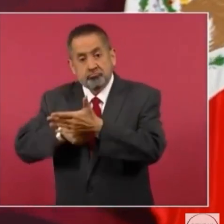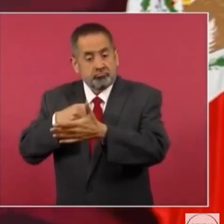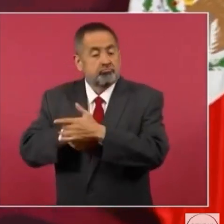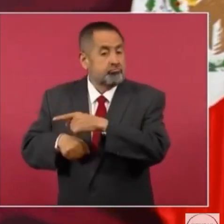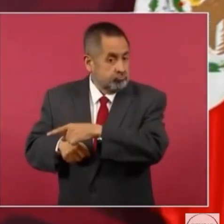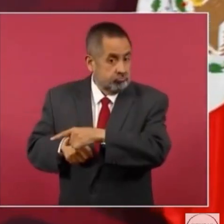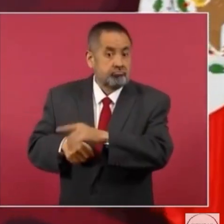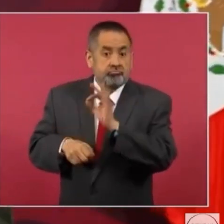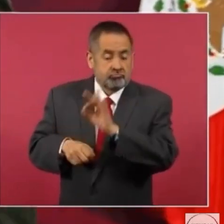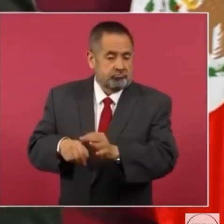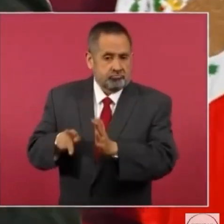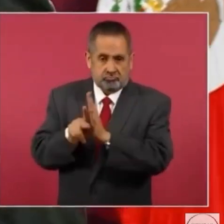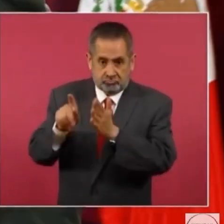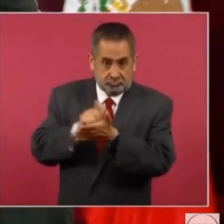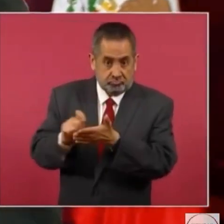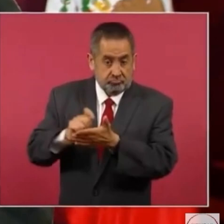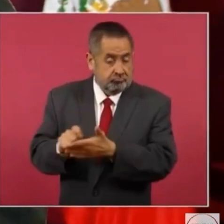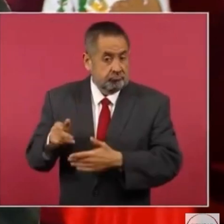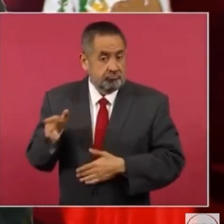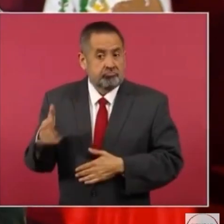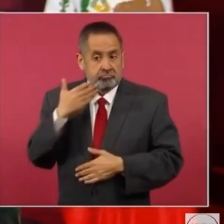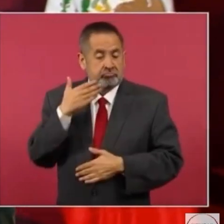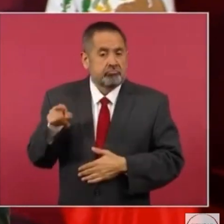Era de los periodistas